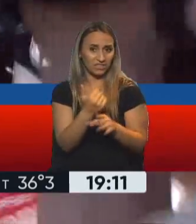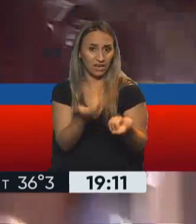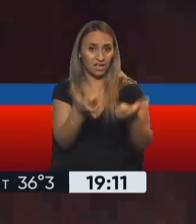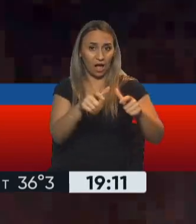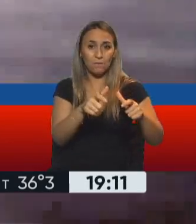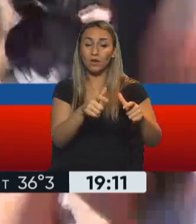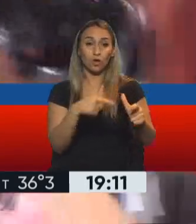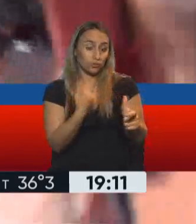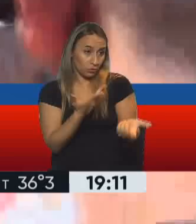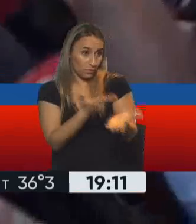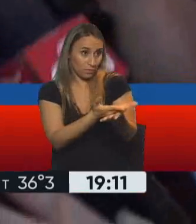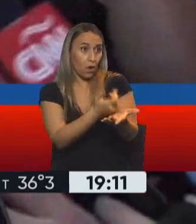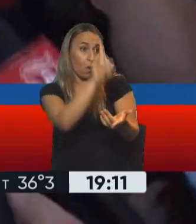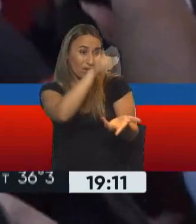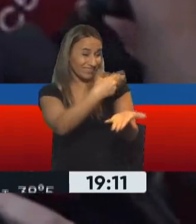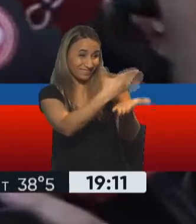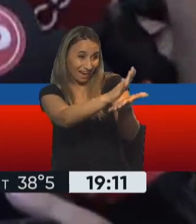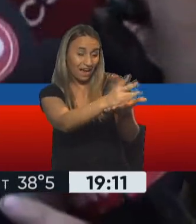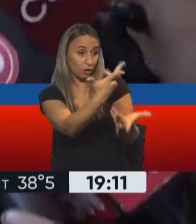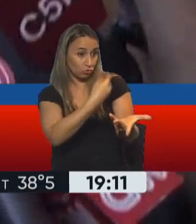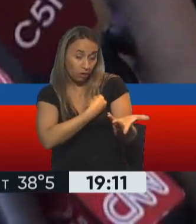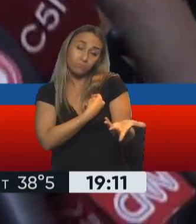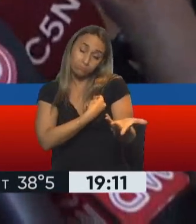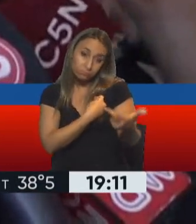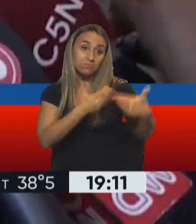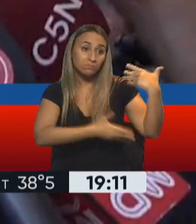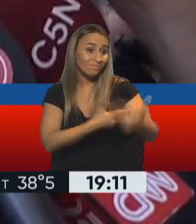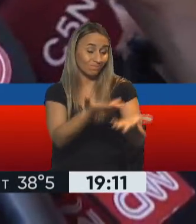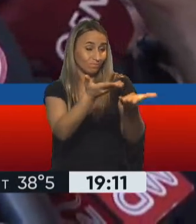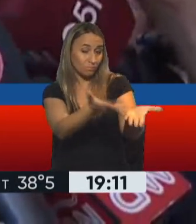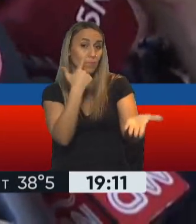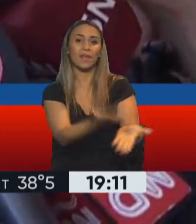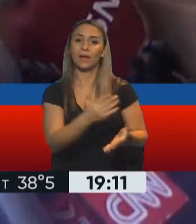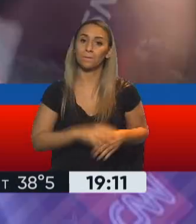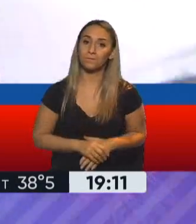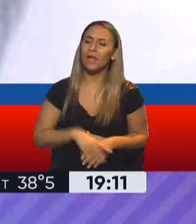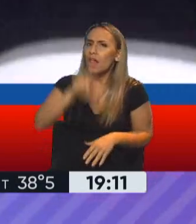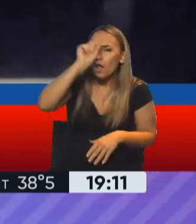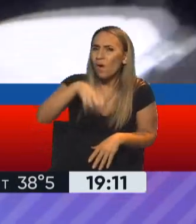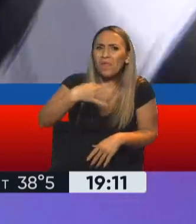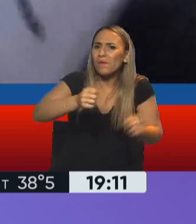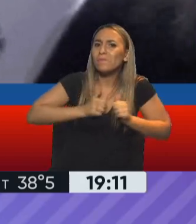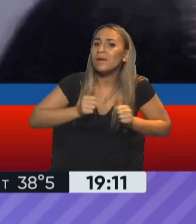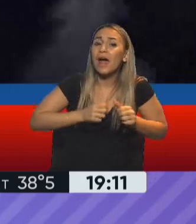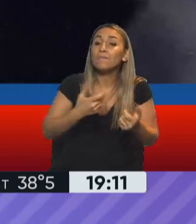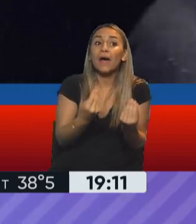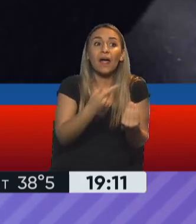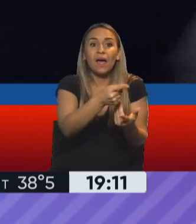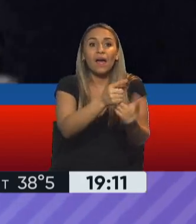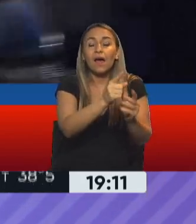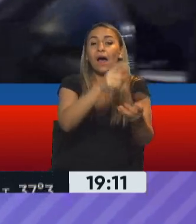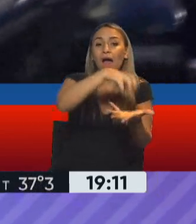nuestra recusación. El juez debió haber esperado a tener el relevamiento. Lo que pasa es que está tan apurado para celebrar